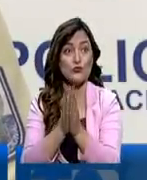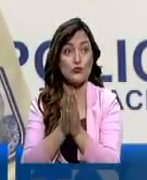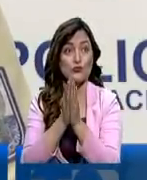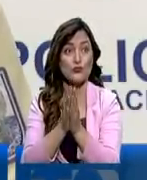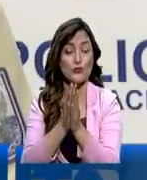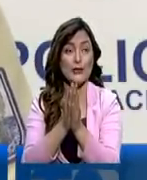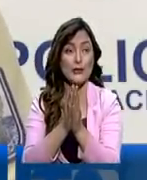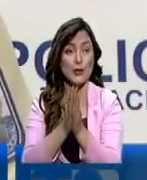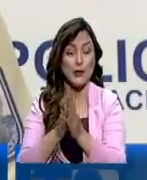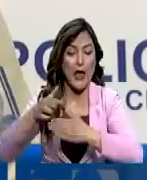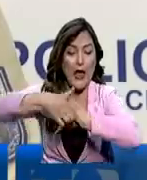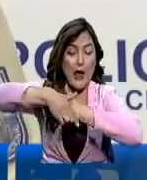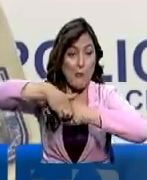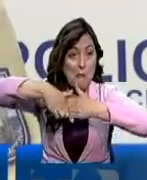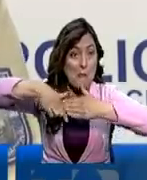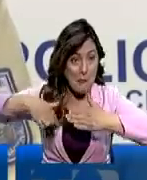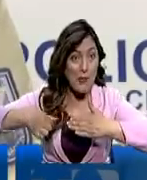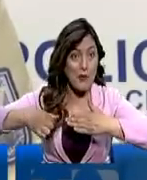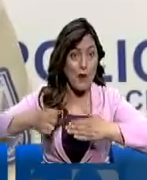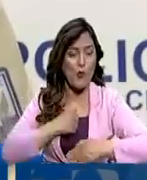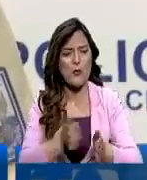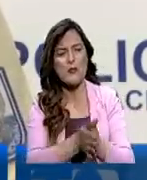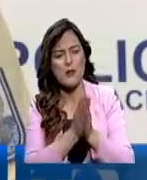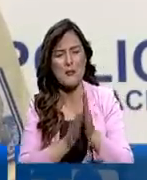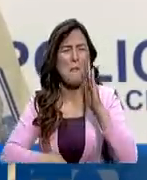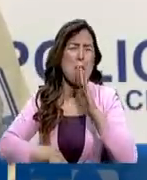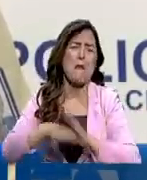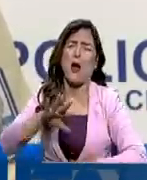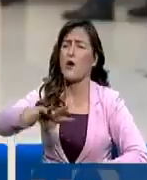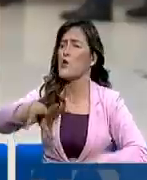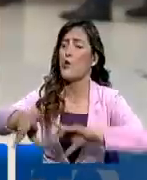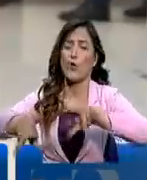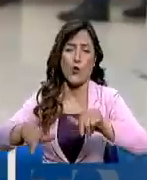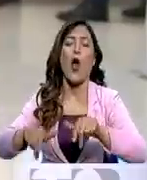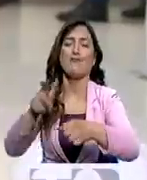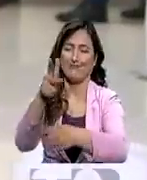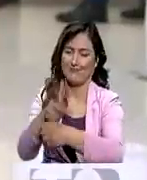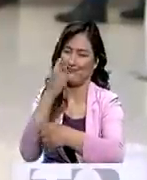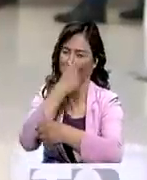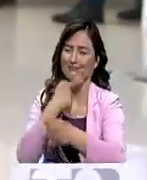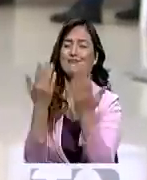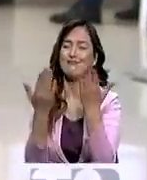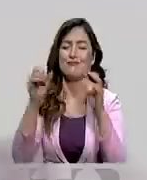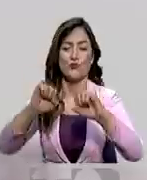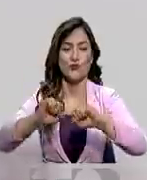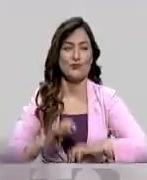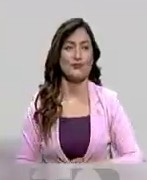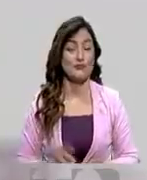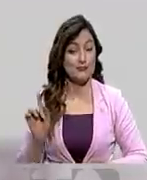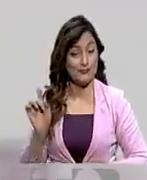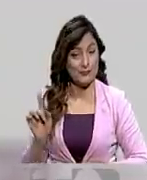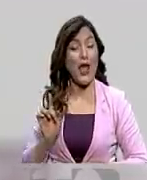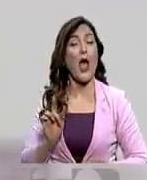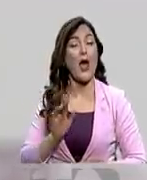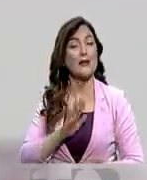tenemos georreferenciado, donde se están produciendo la mayor cantidad de delitos. Mientras Díaz asegura que espera firmar un convenio entre